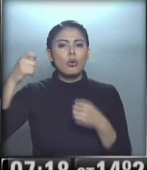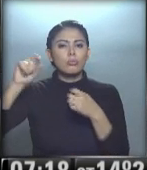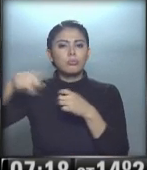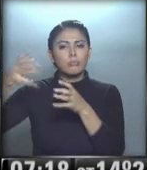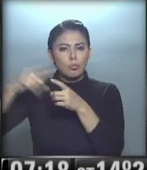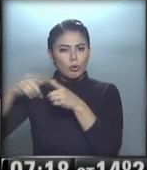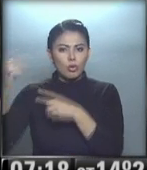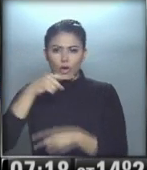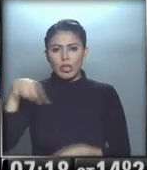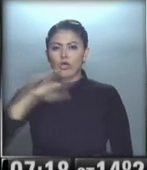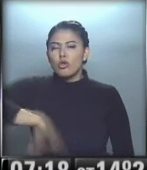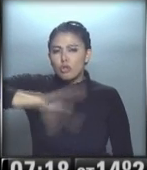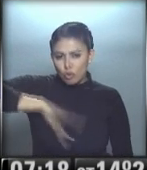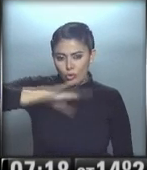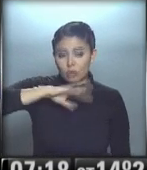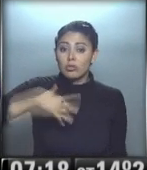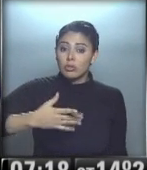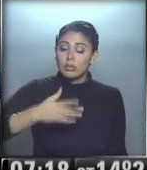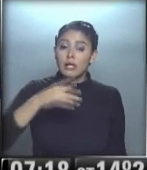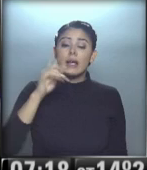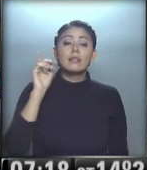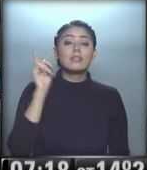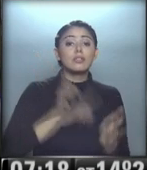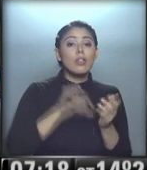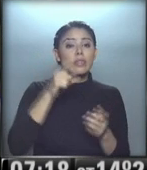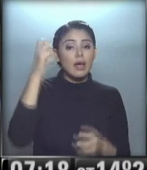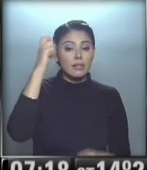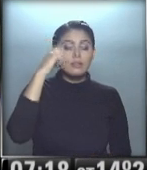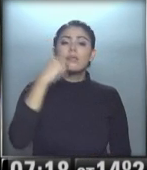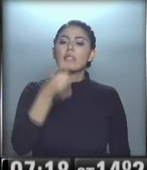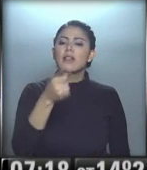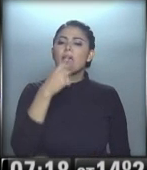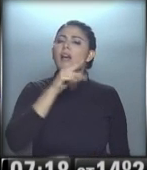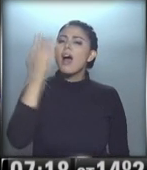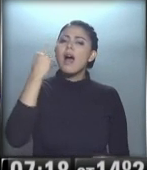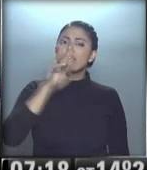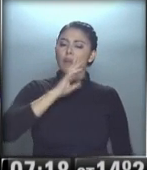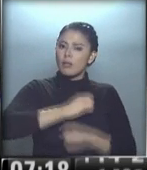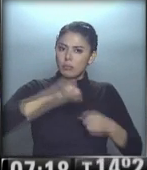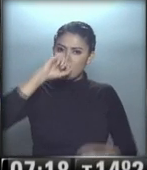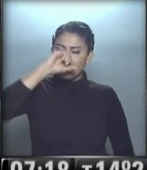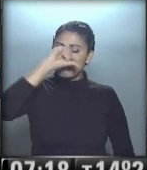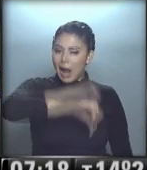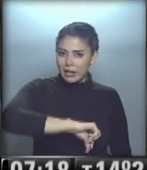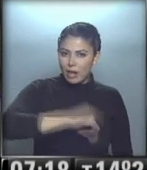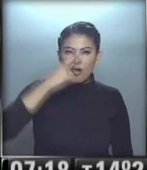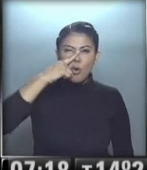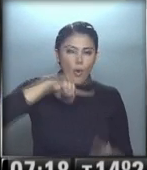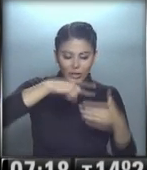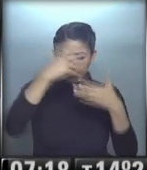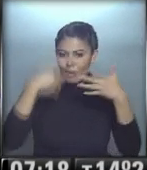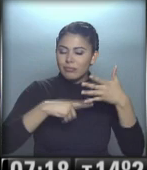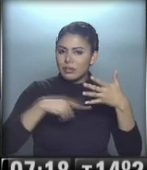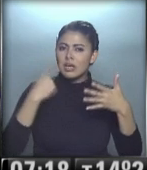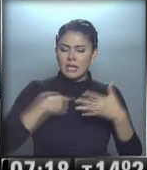La titular de la coalición cívica aseguró que en 2011, cuando perdió las elecciones presidenciales, quedando en el último lugar, no